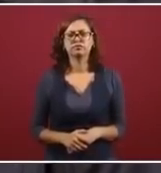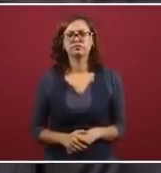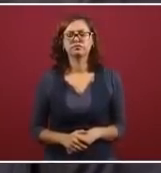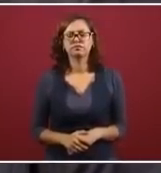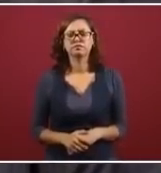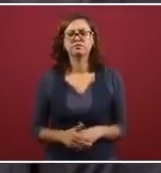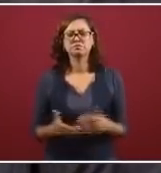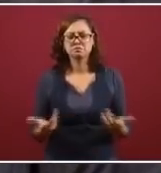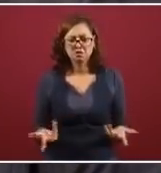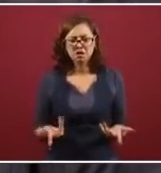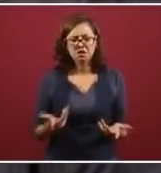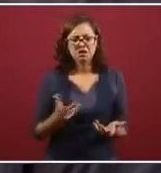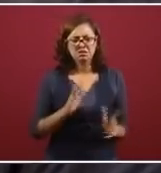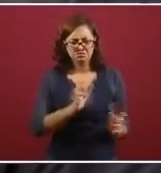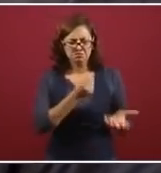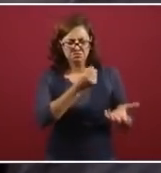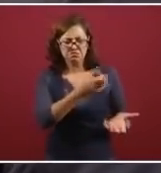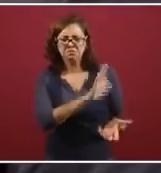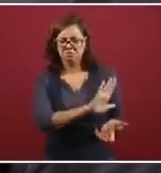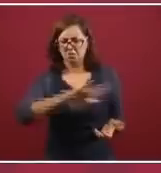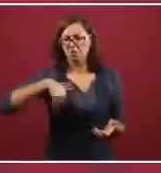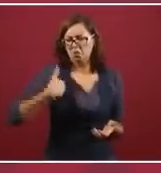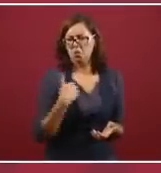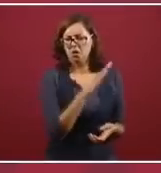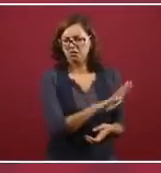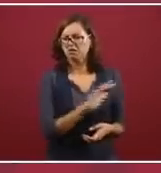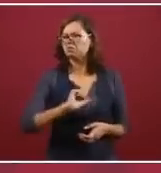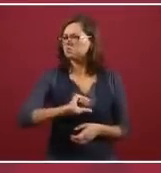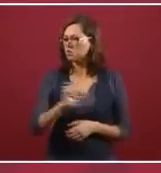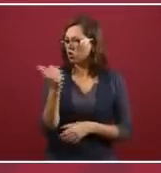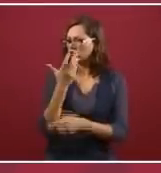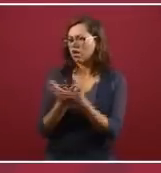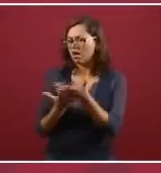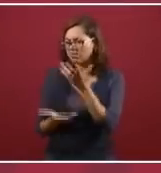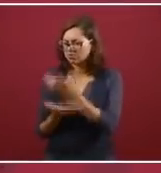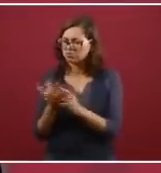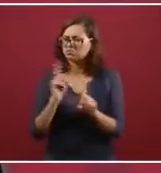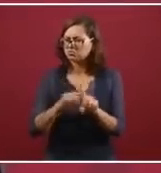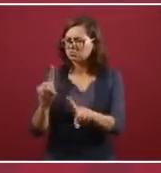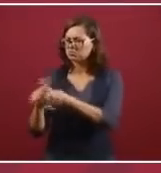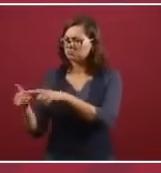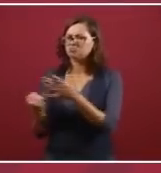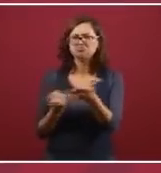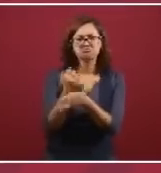podíamos tomar otras decisiones, otras medidas, lo que hicimos, o sea,